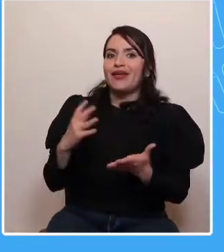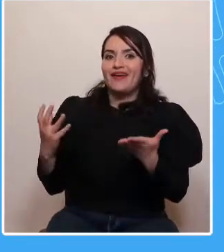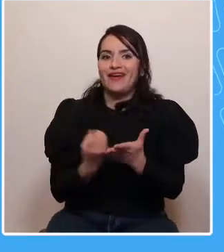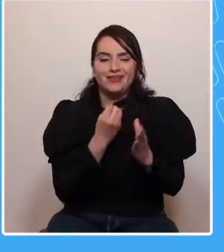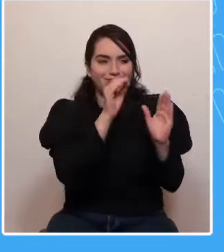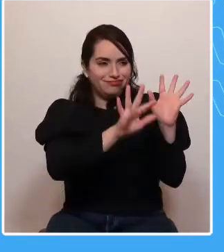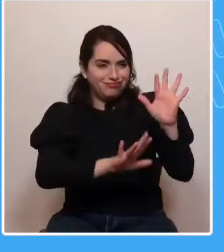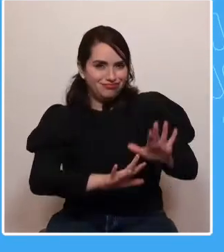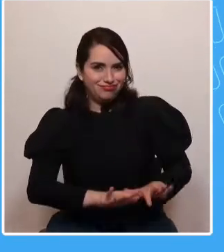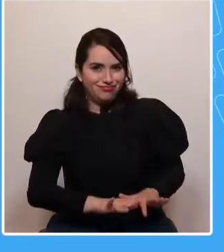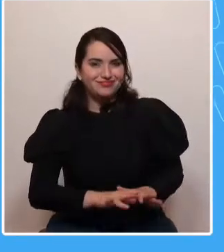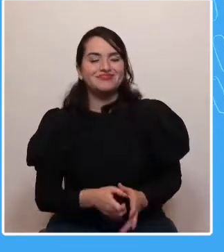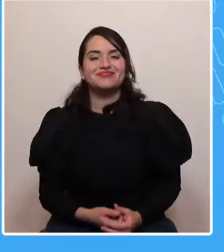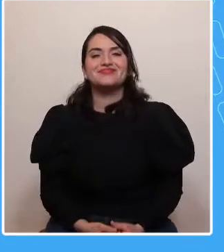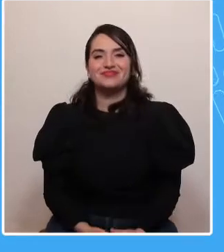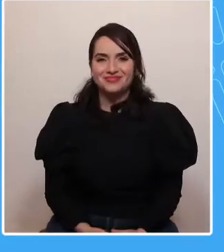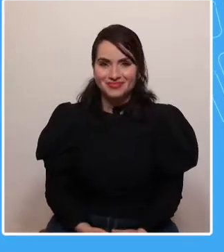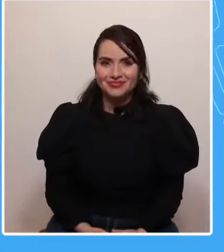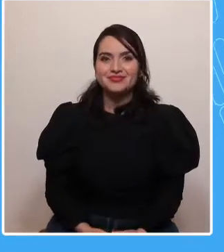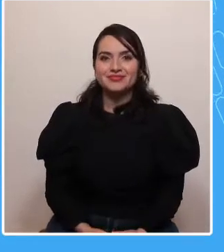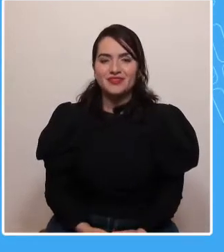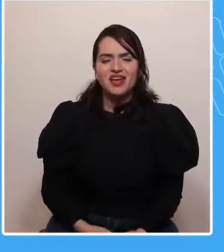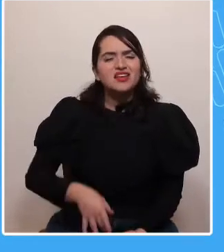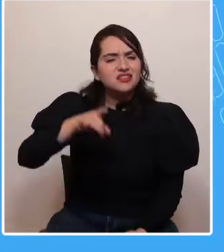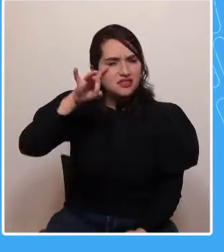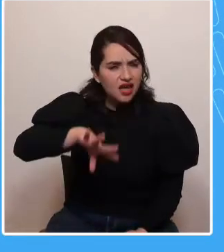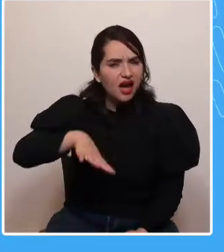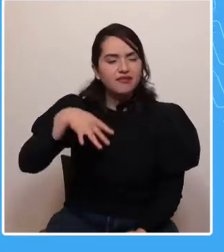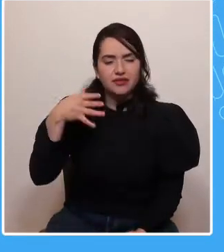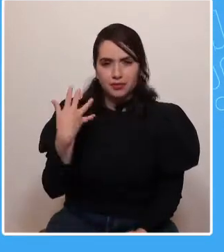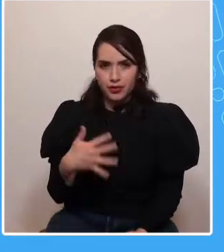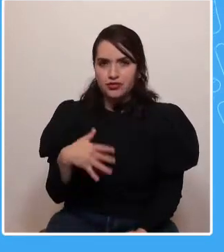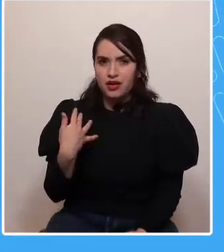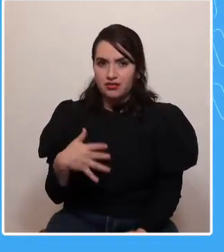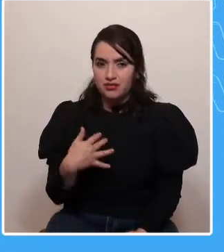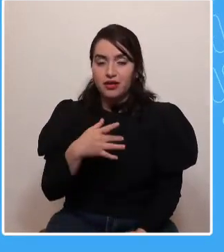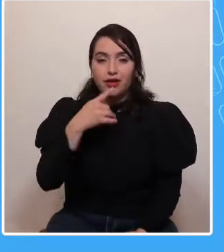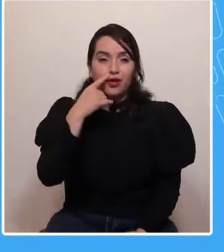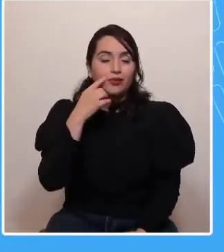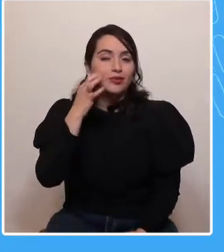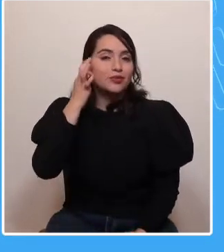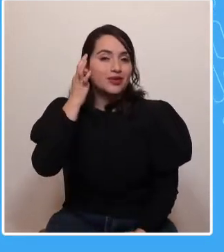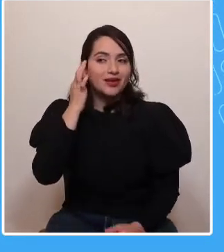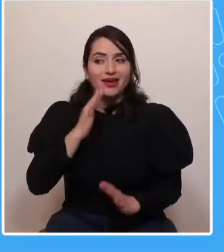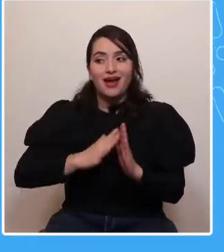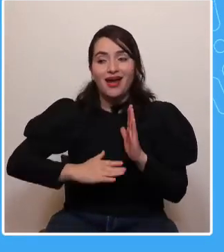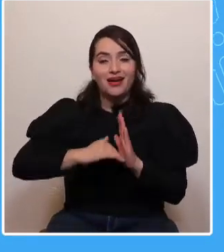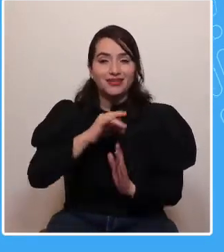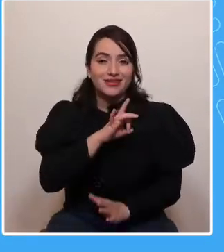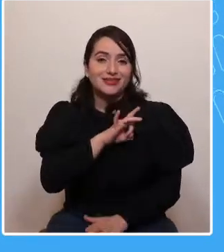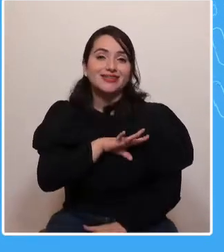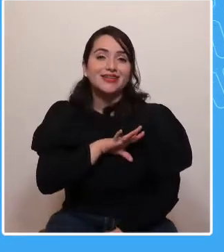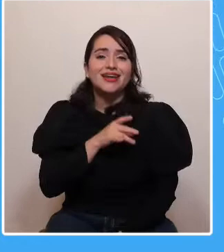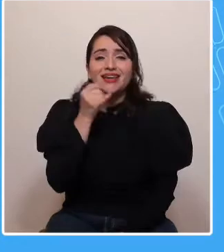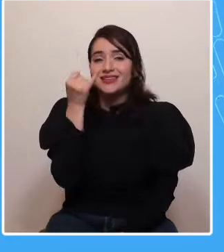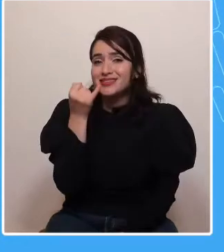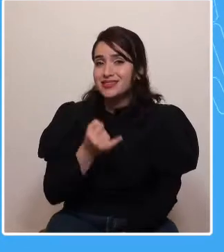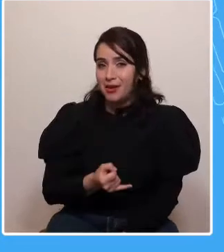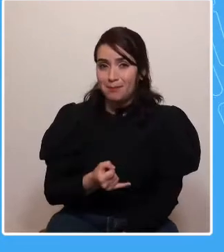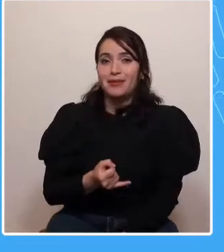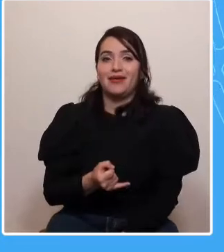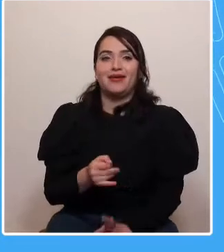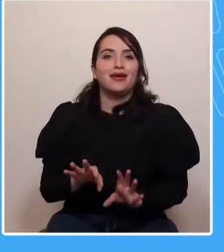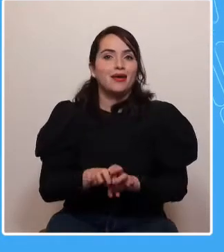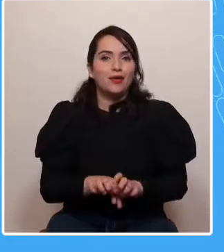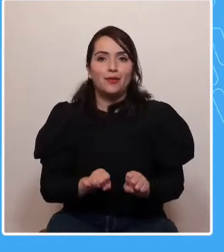redacción. Sabemos que esto es fundamental para los y las artistas de Chile, que siempre han estado